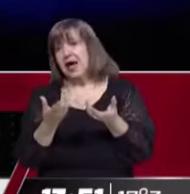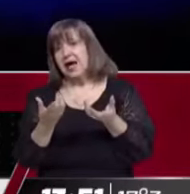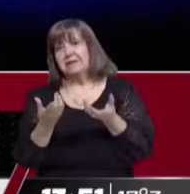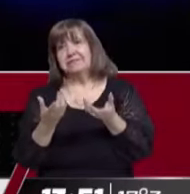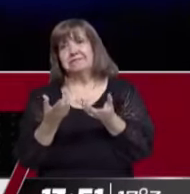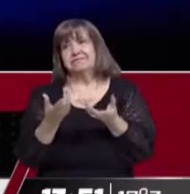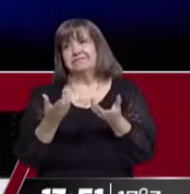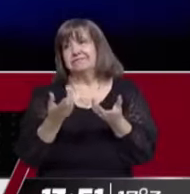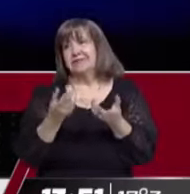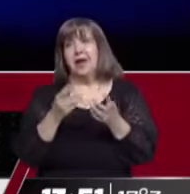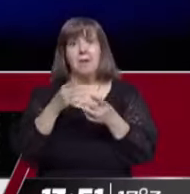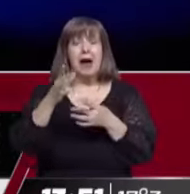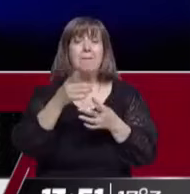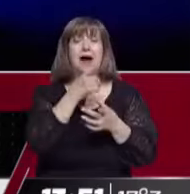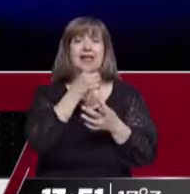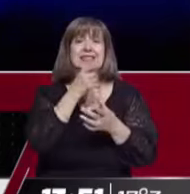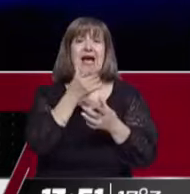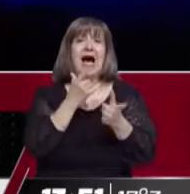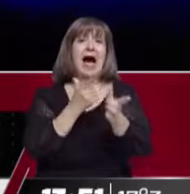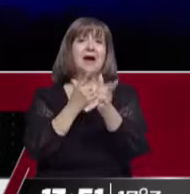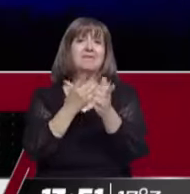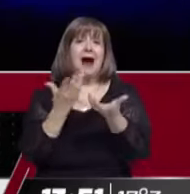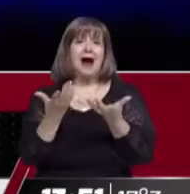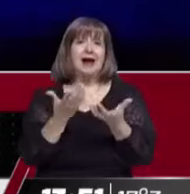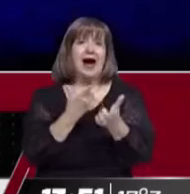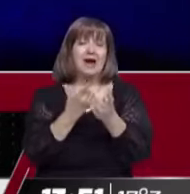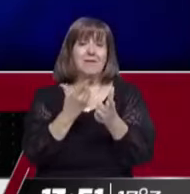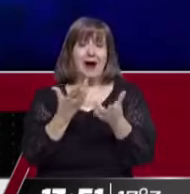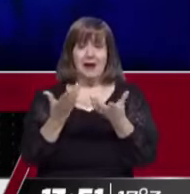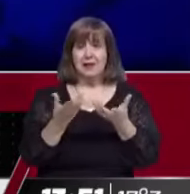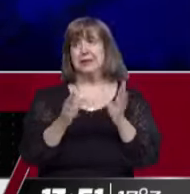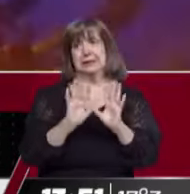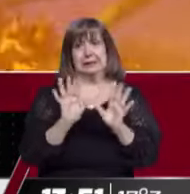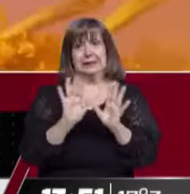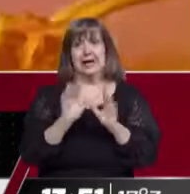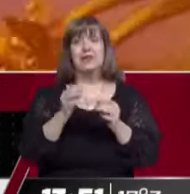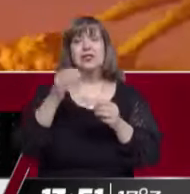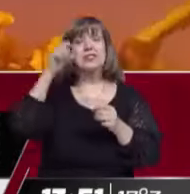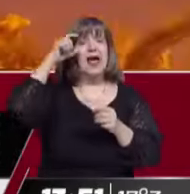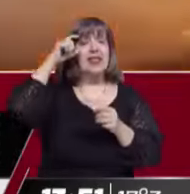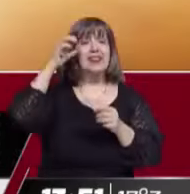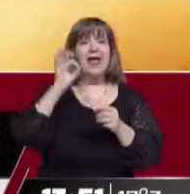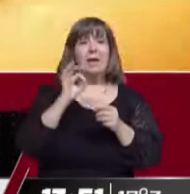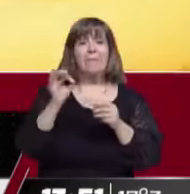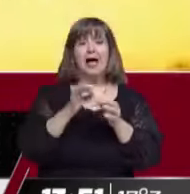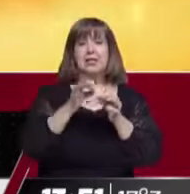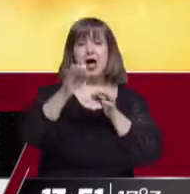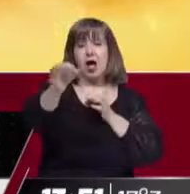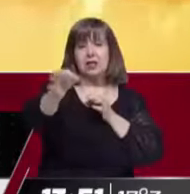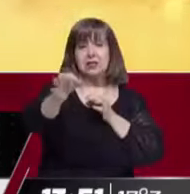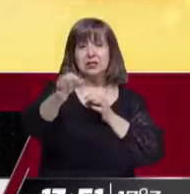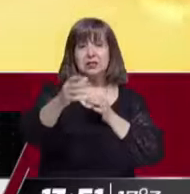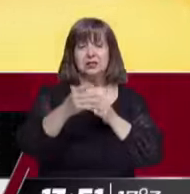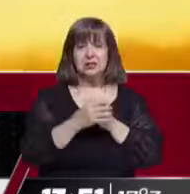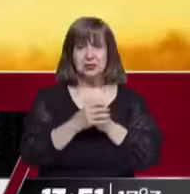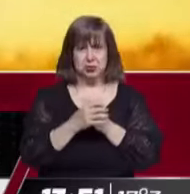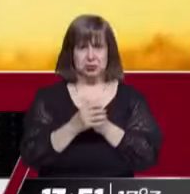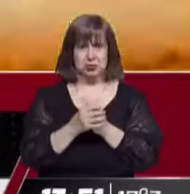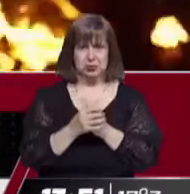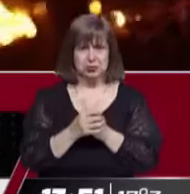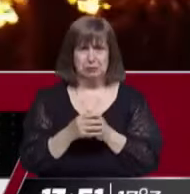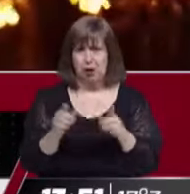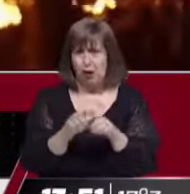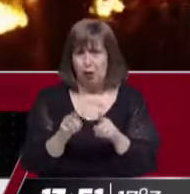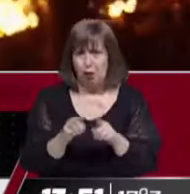hiciera... Adrián, me parece tremendo. No te hiciera nada. Claro, a ver, $10,000, ¿cuánto gana una persona por